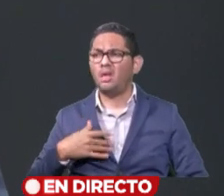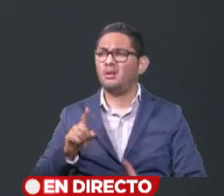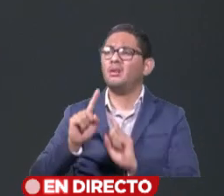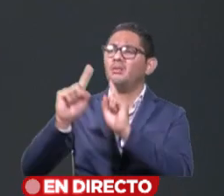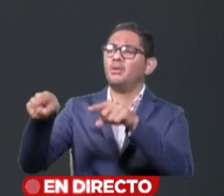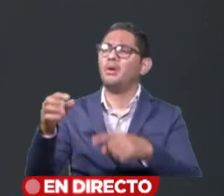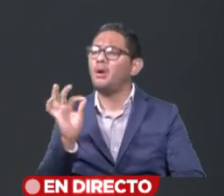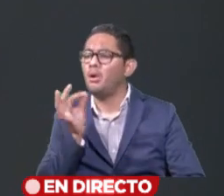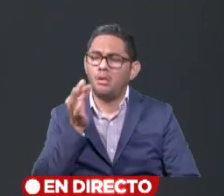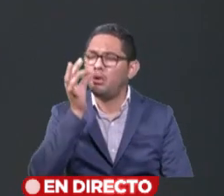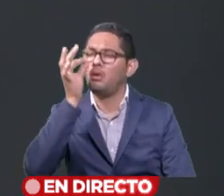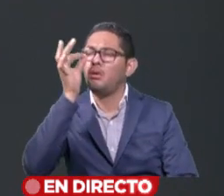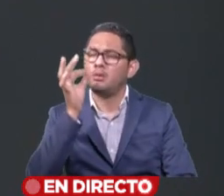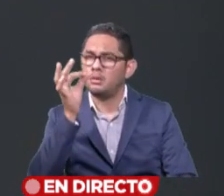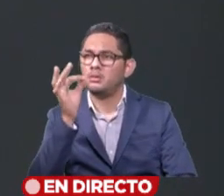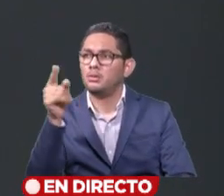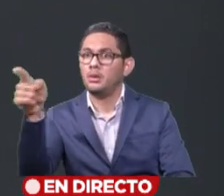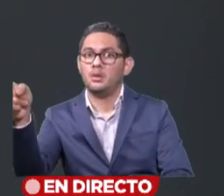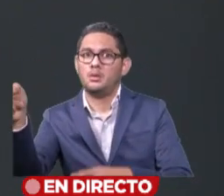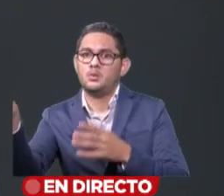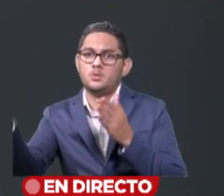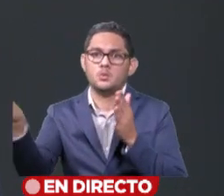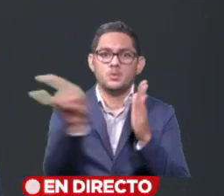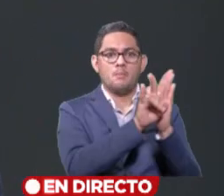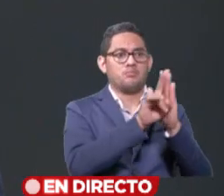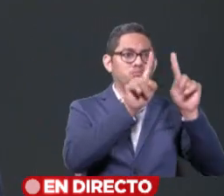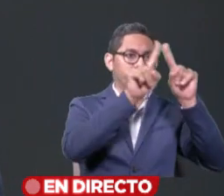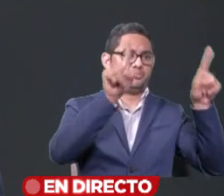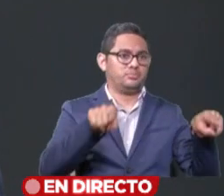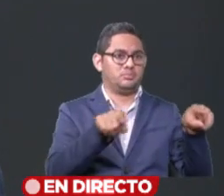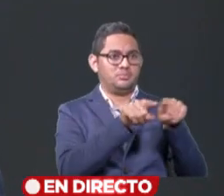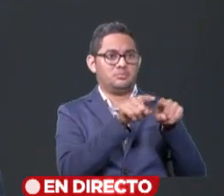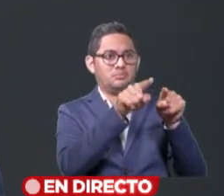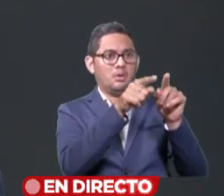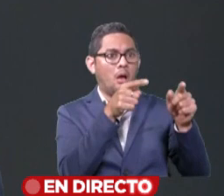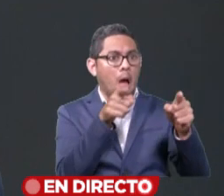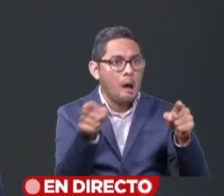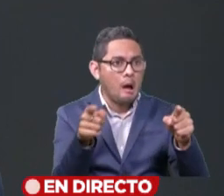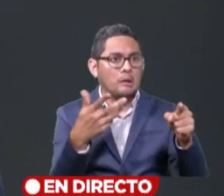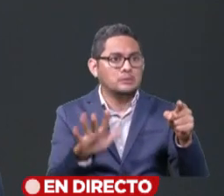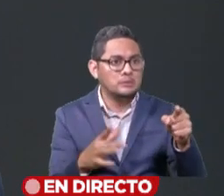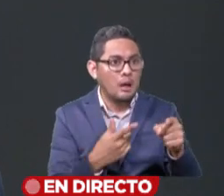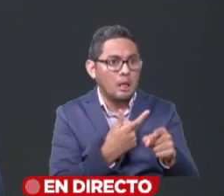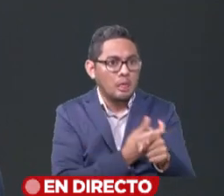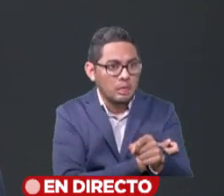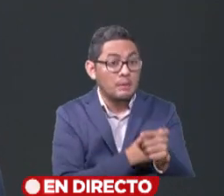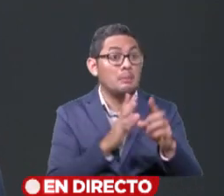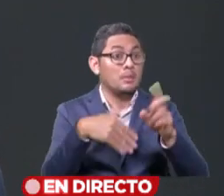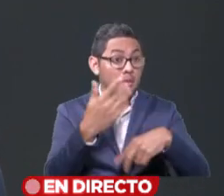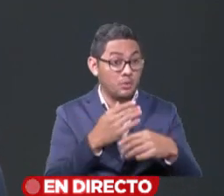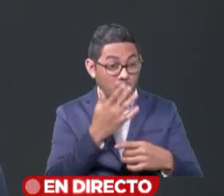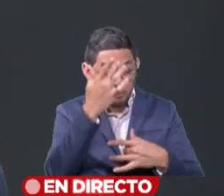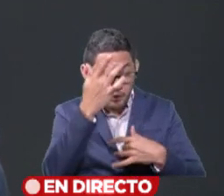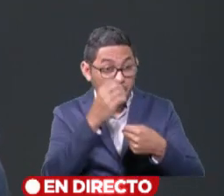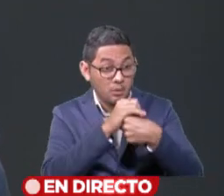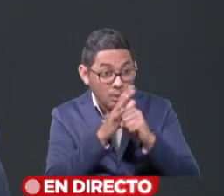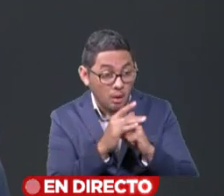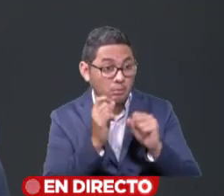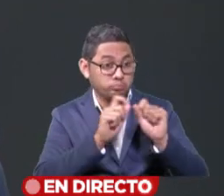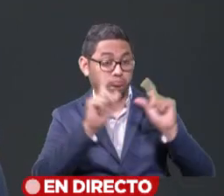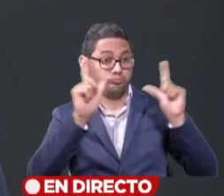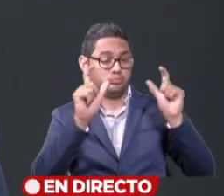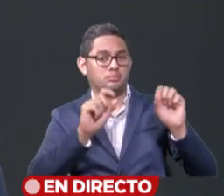cuándo la prueba diagnóstica es reportada como positiva o negativa. Si vamos a la siguiente